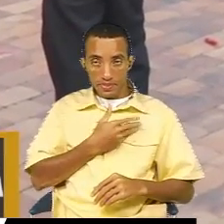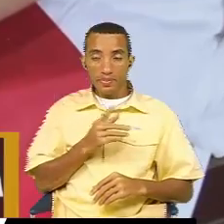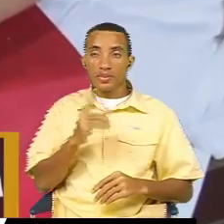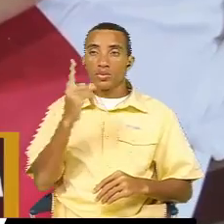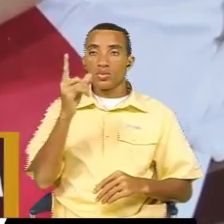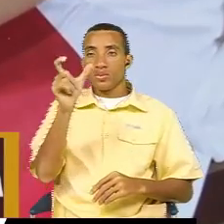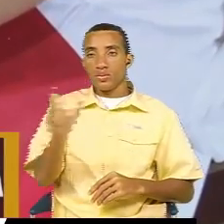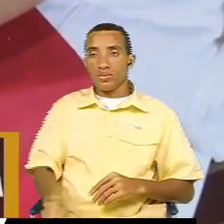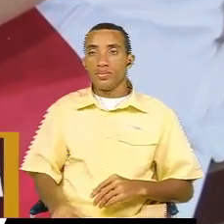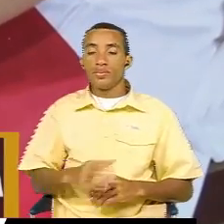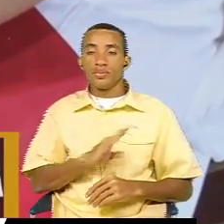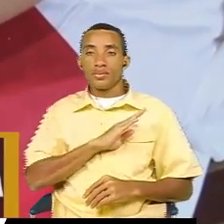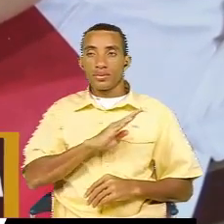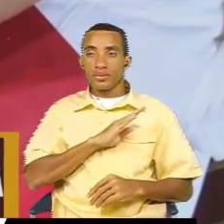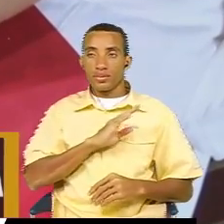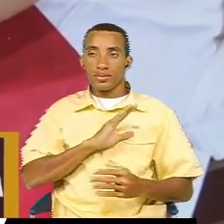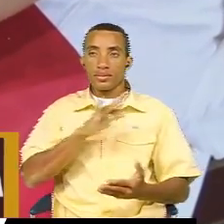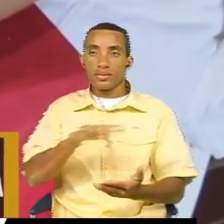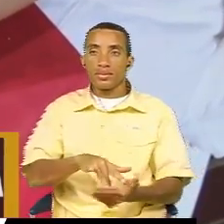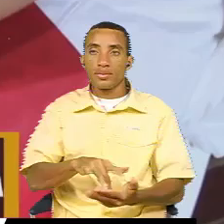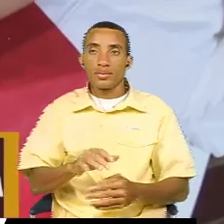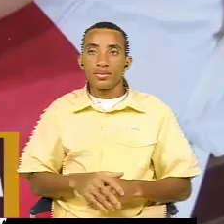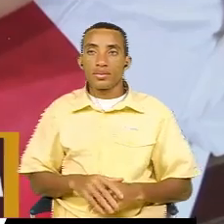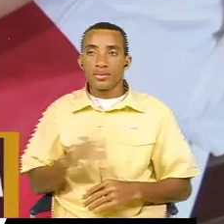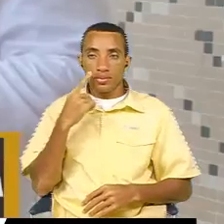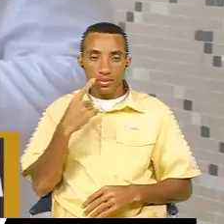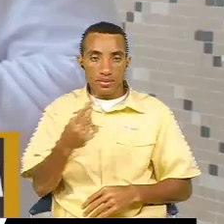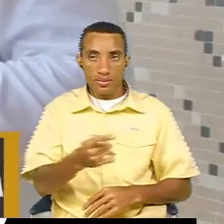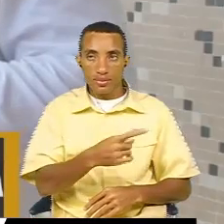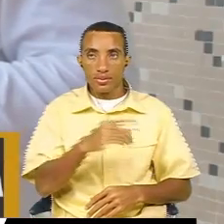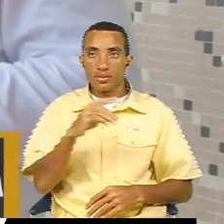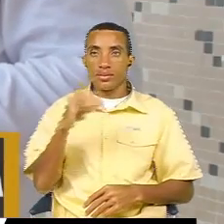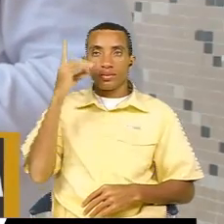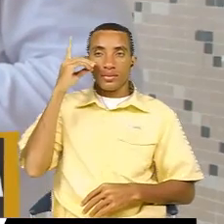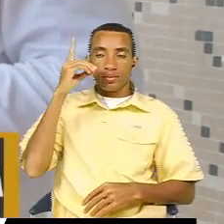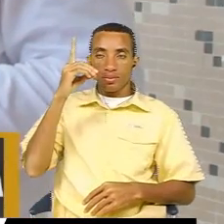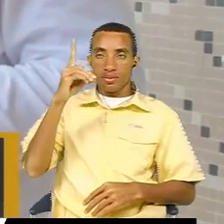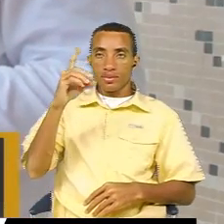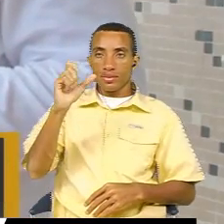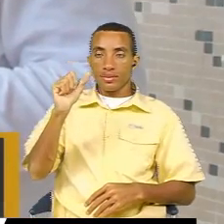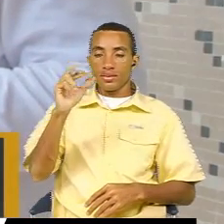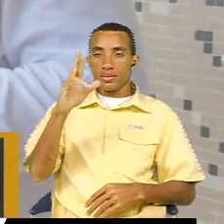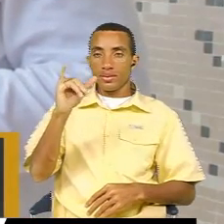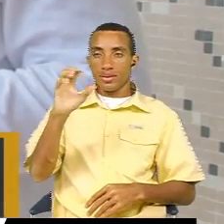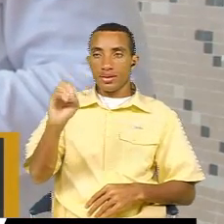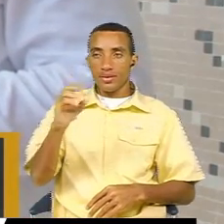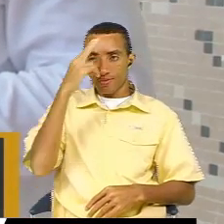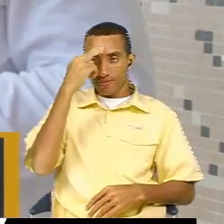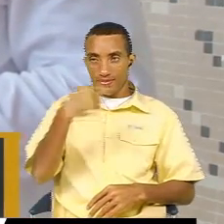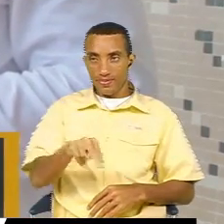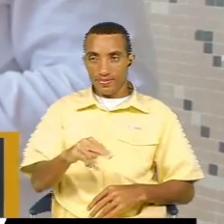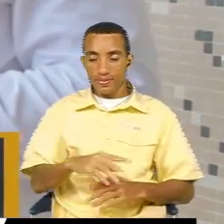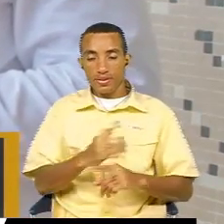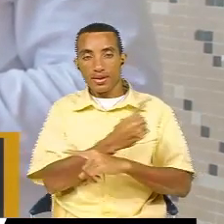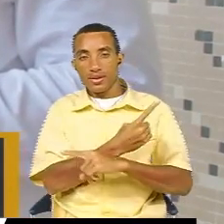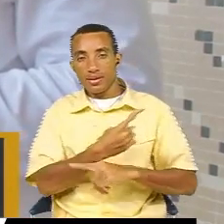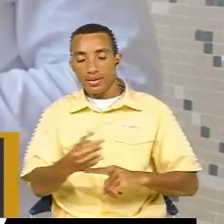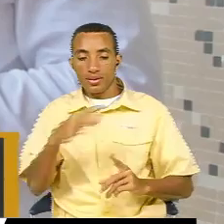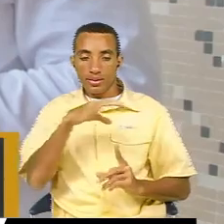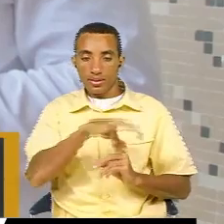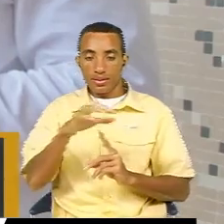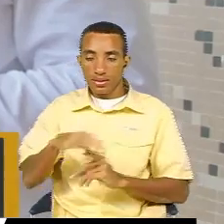la visita y se mostró complacido con lo visto. Sí, acompañando a Darío Fernando aquí en esa semana cultural y de la ciencia, entonces